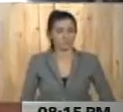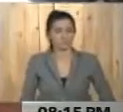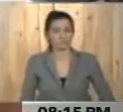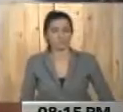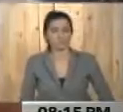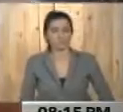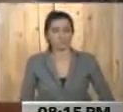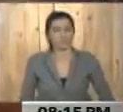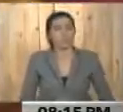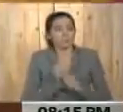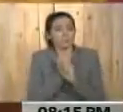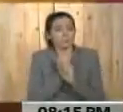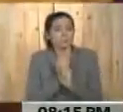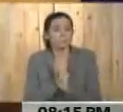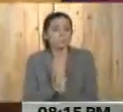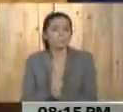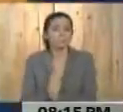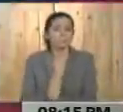Estirando los